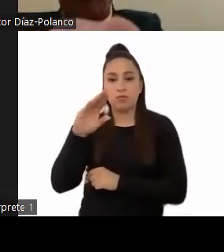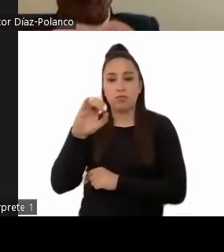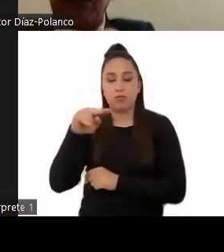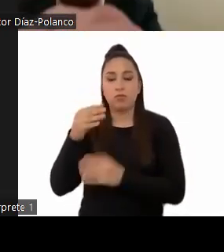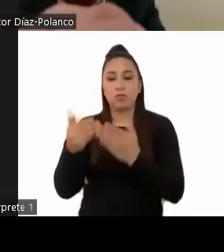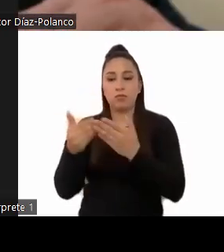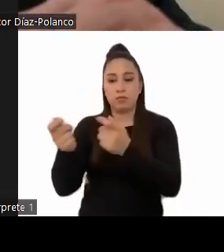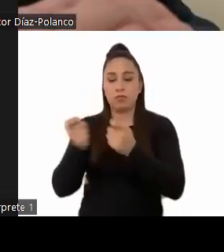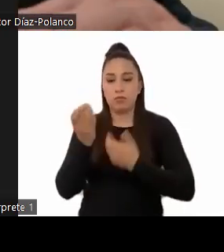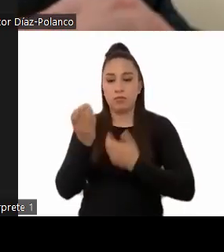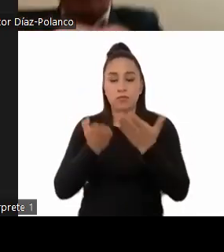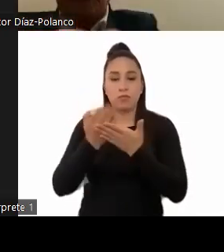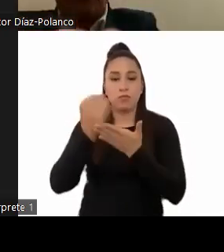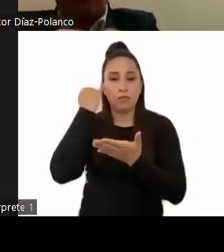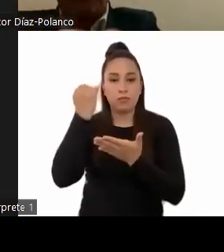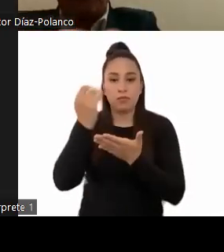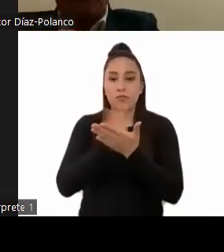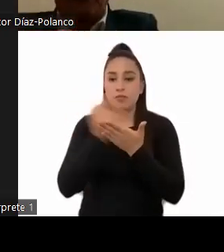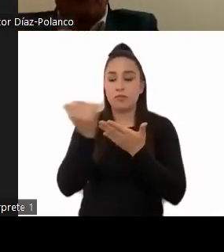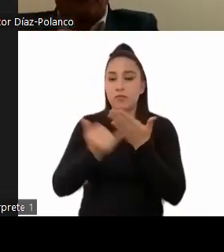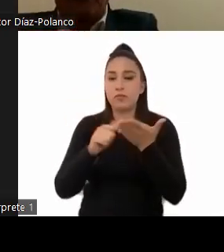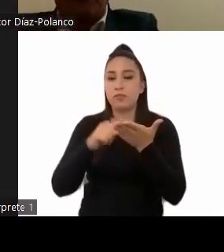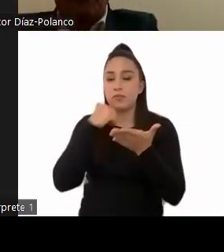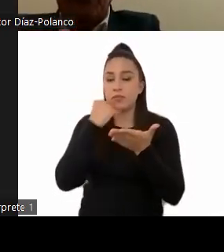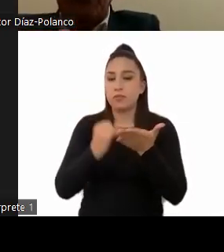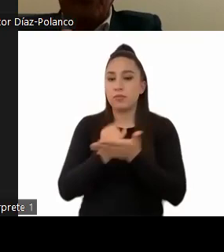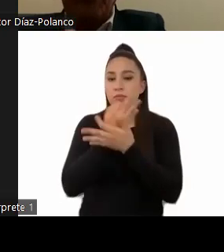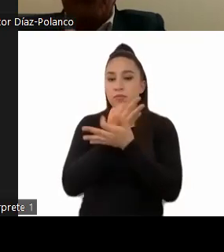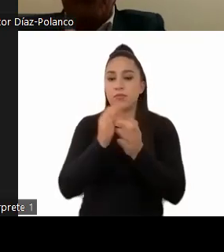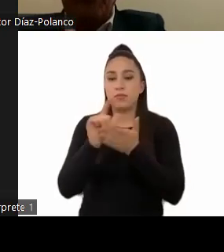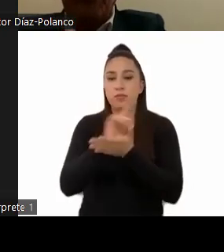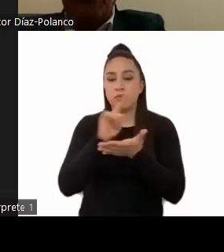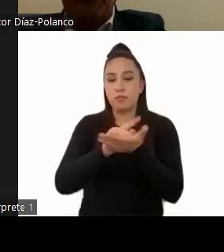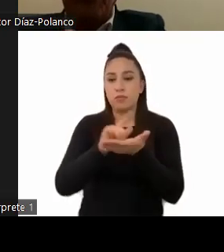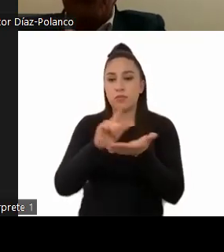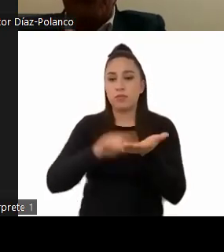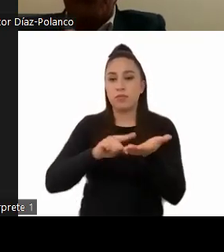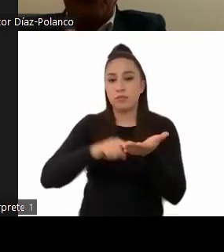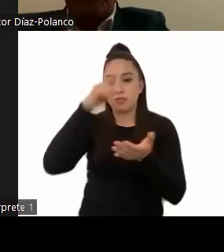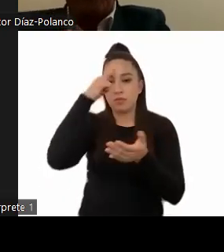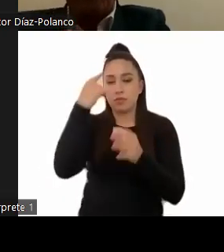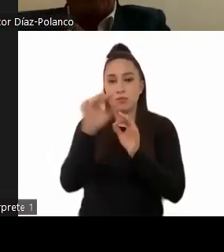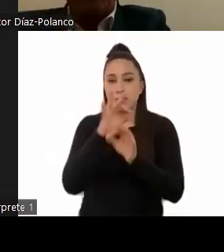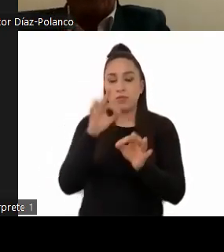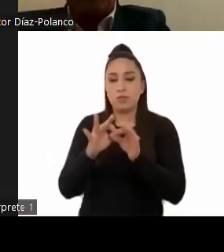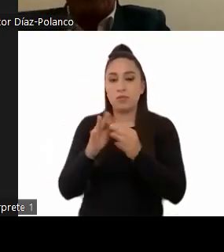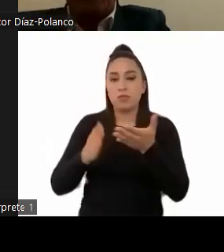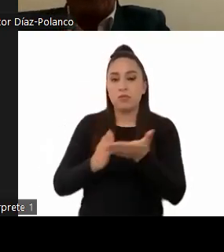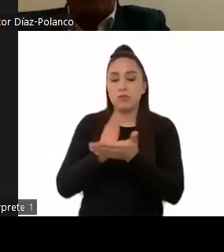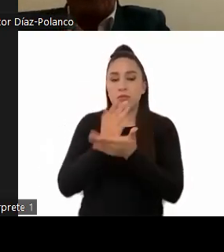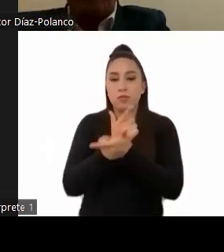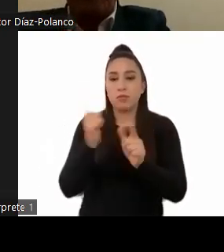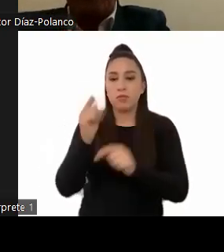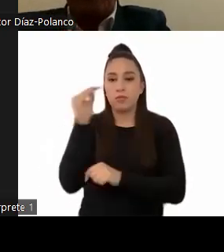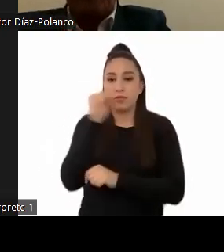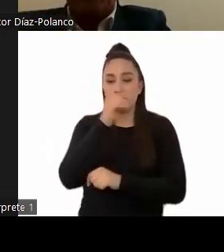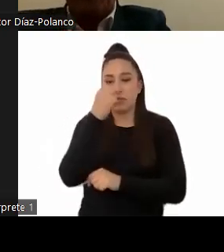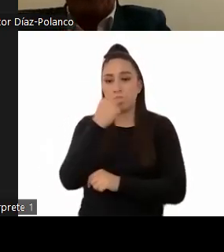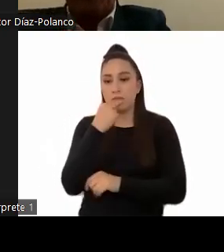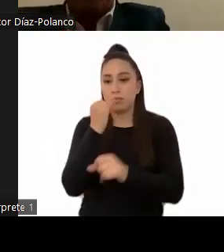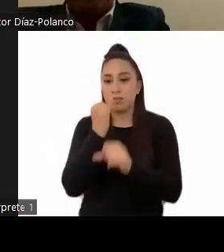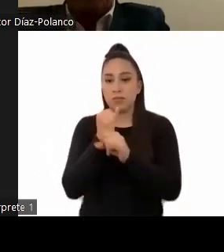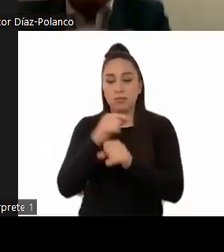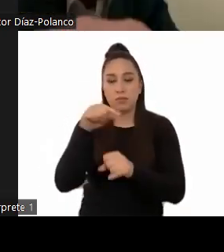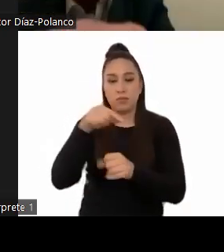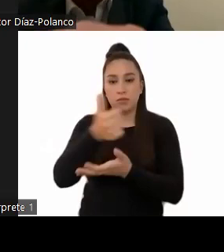con proyecto de decreto por el que se expide la ley para garantizar el acceso libre y gratuito al Internet en la Ciudad de